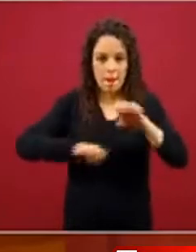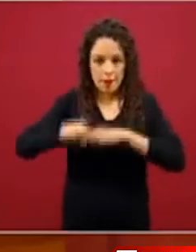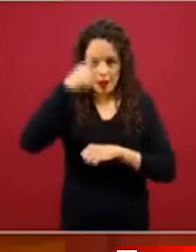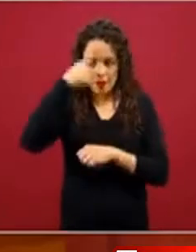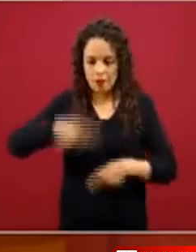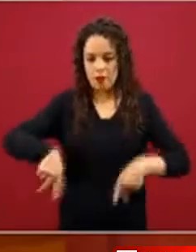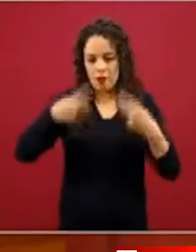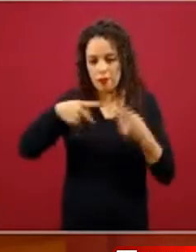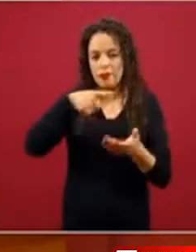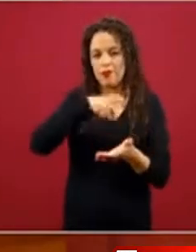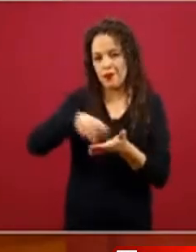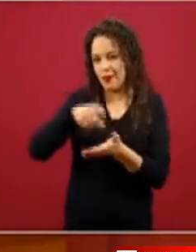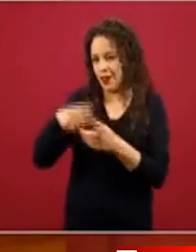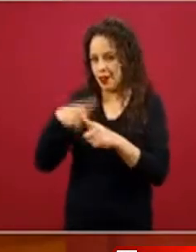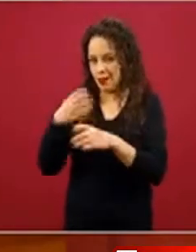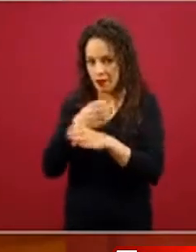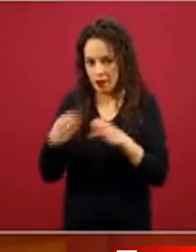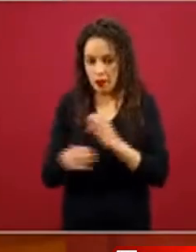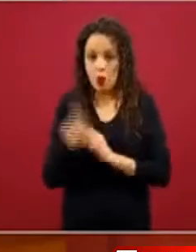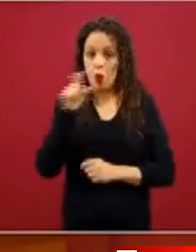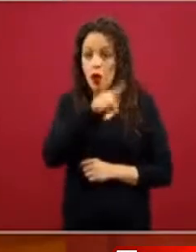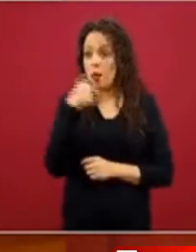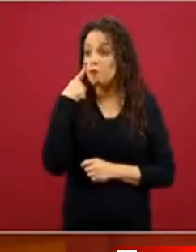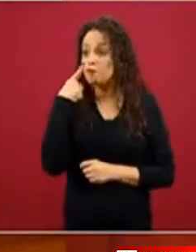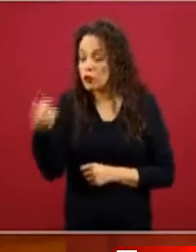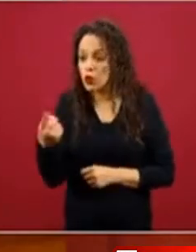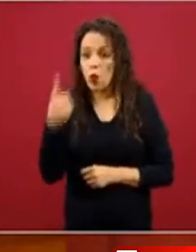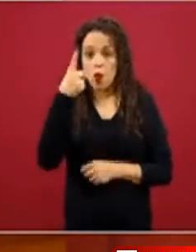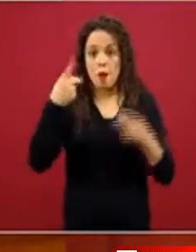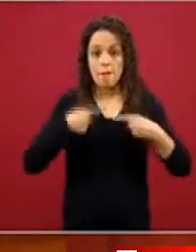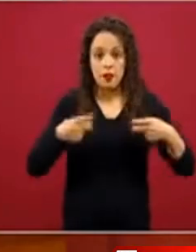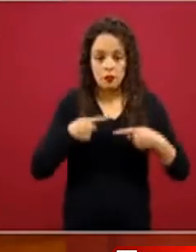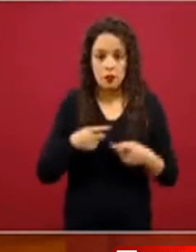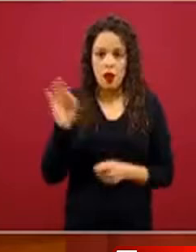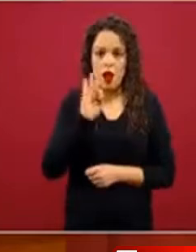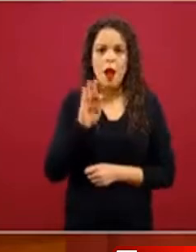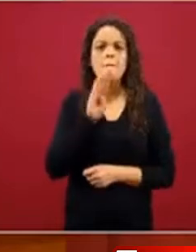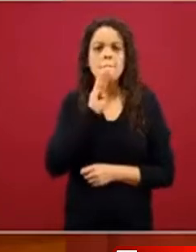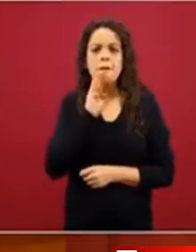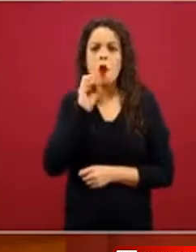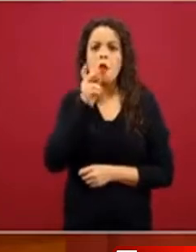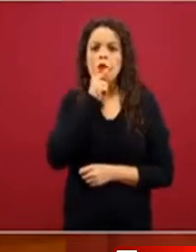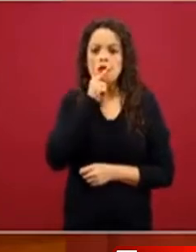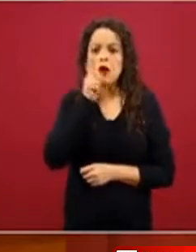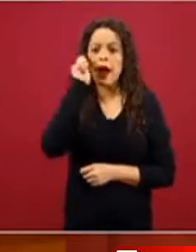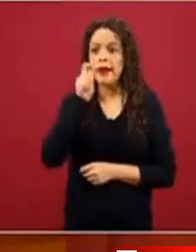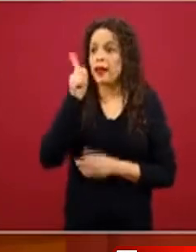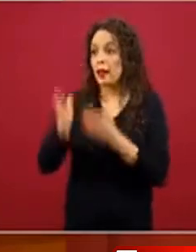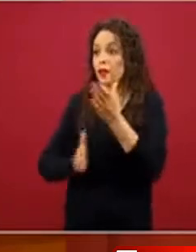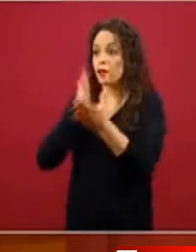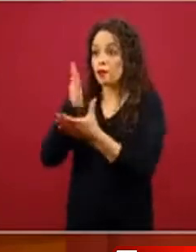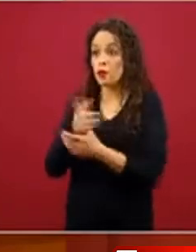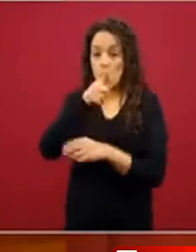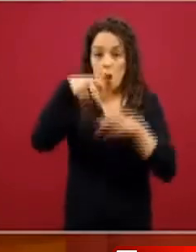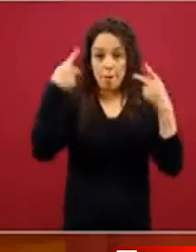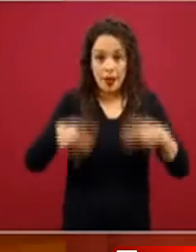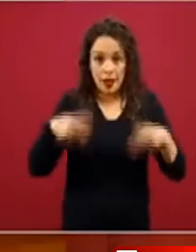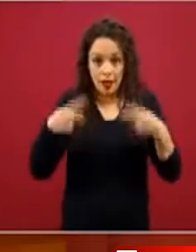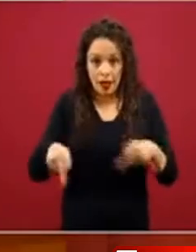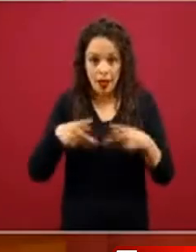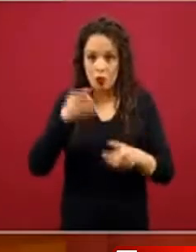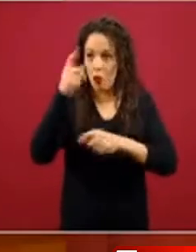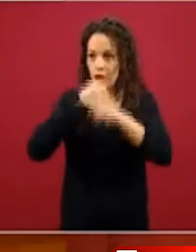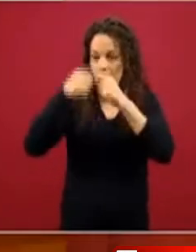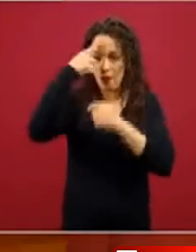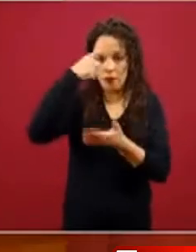mercados, que si ven a una persona, mamá o papá, que va y visita su supermercado o su mercado con